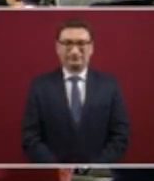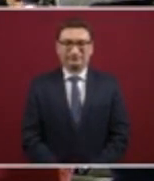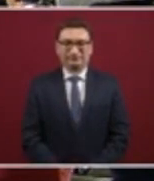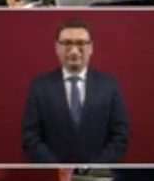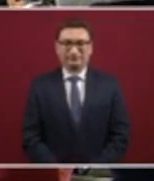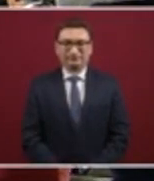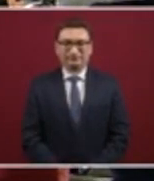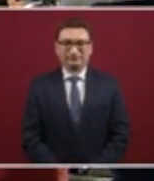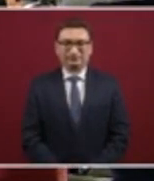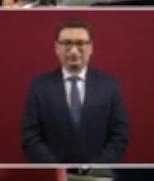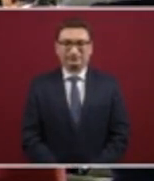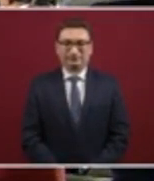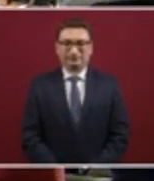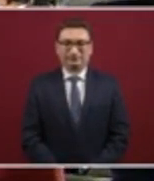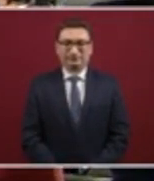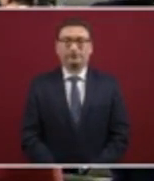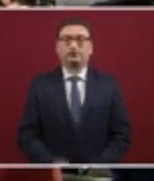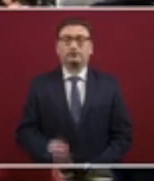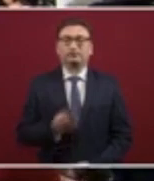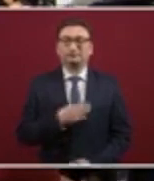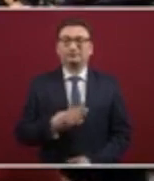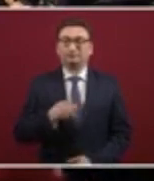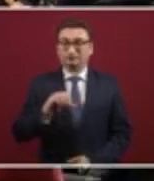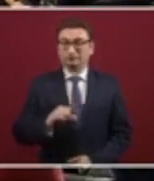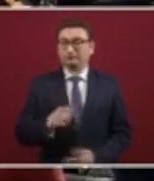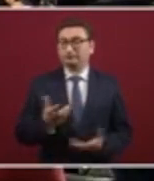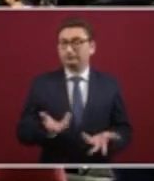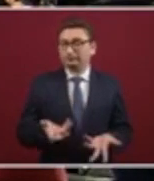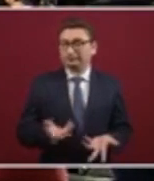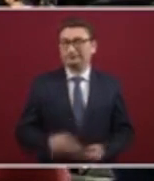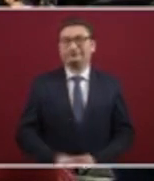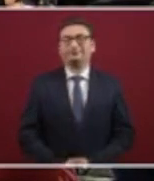Bueno, el día de hoy vamos a